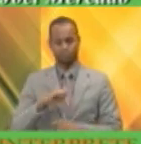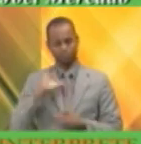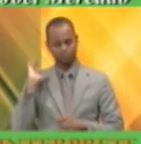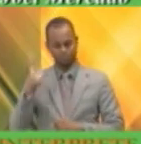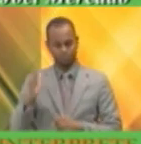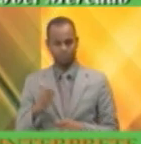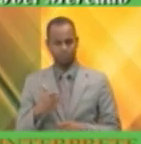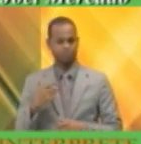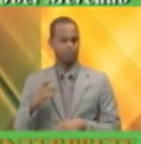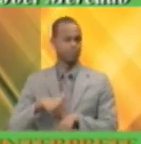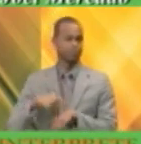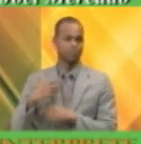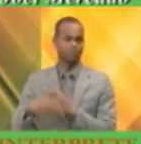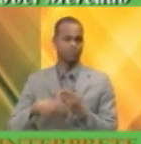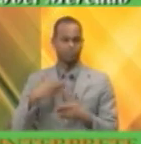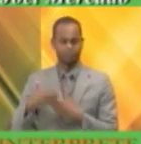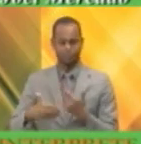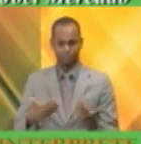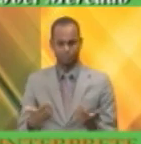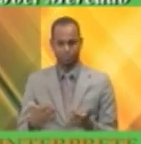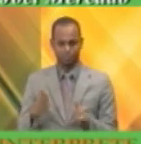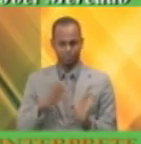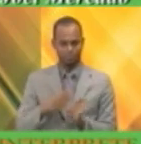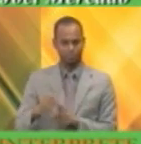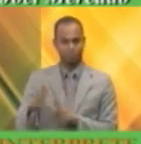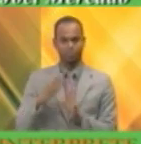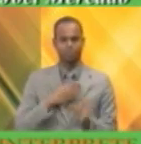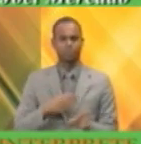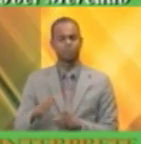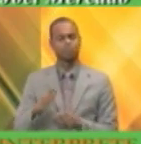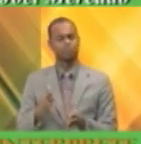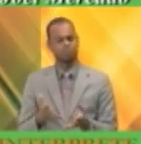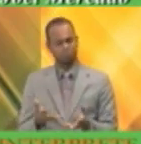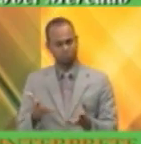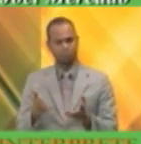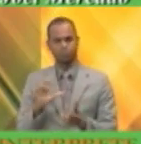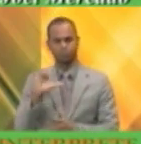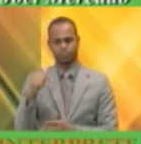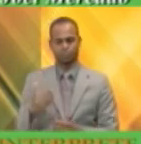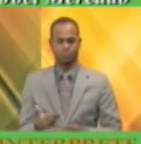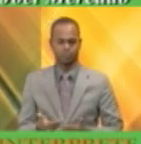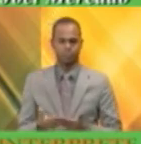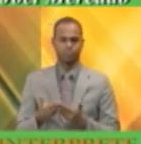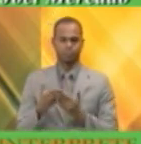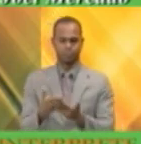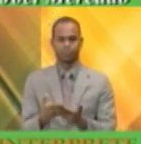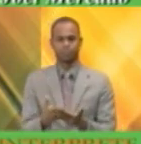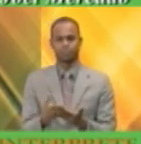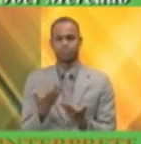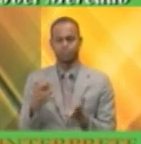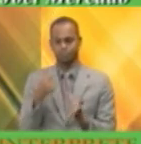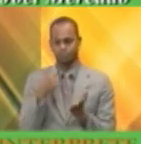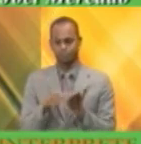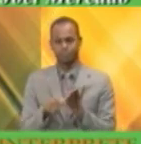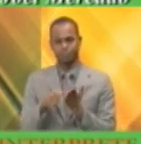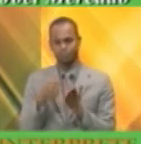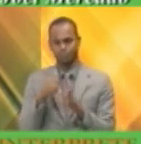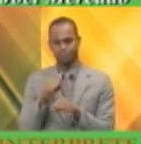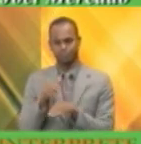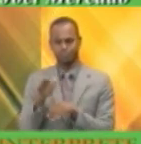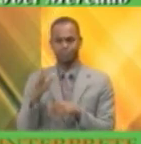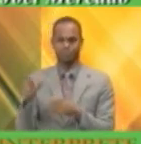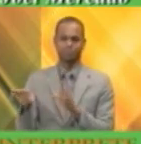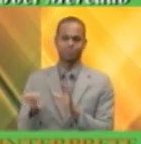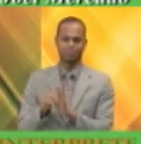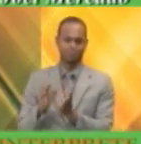el tiempo necesario, que se organice y cosas, y luego le estaremos, ya le mandamos la comunicación de felicitaciones por su